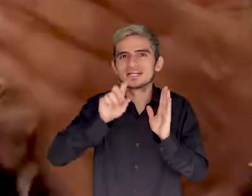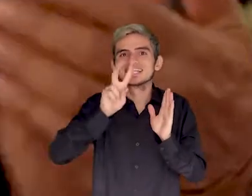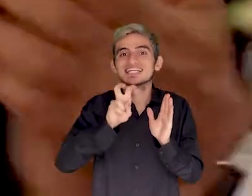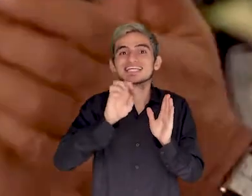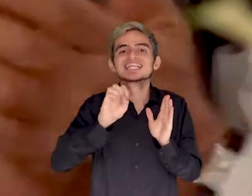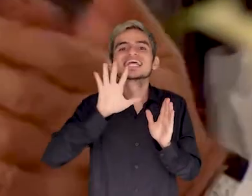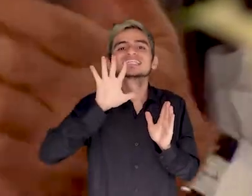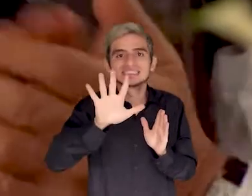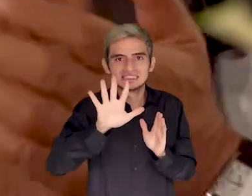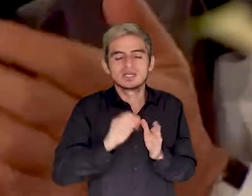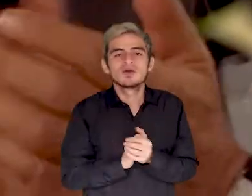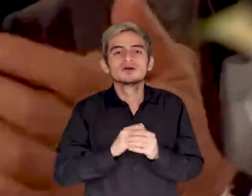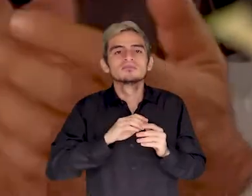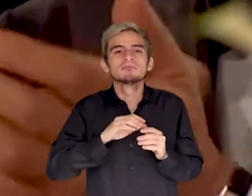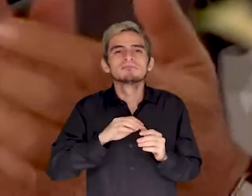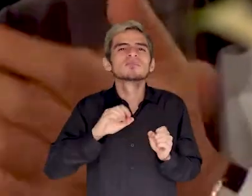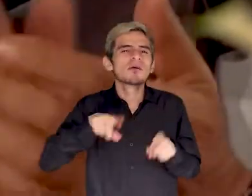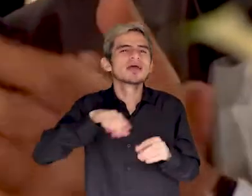en